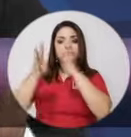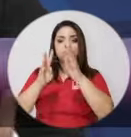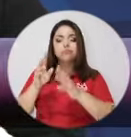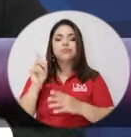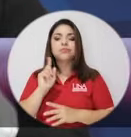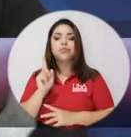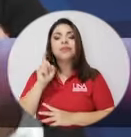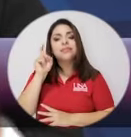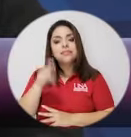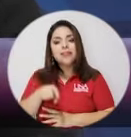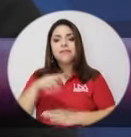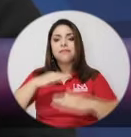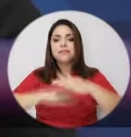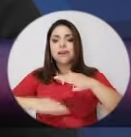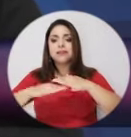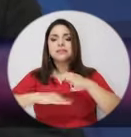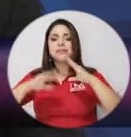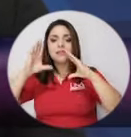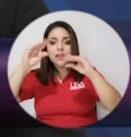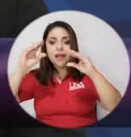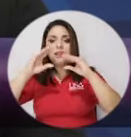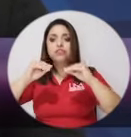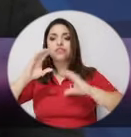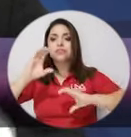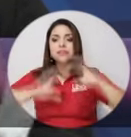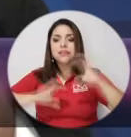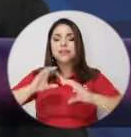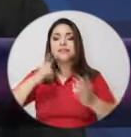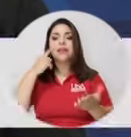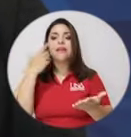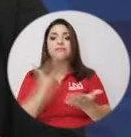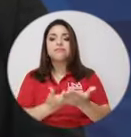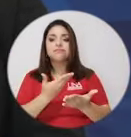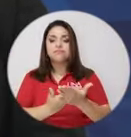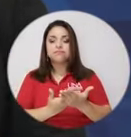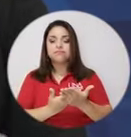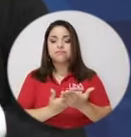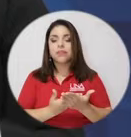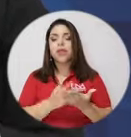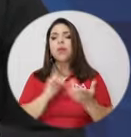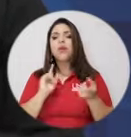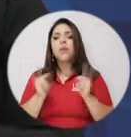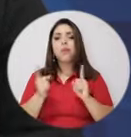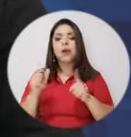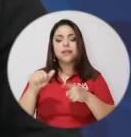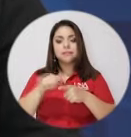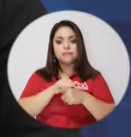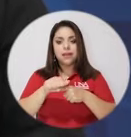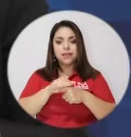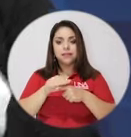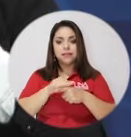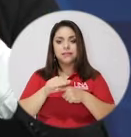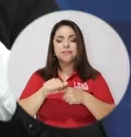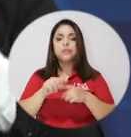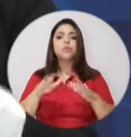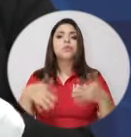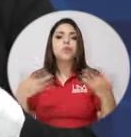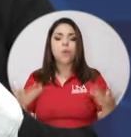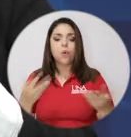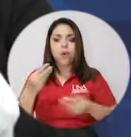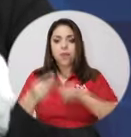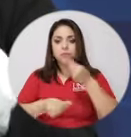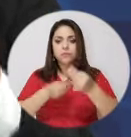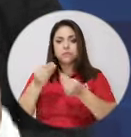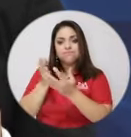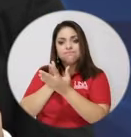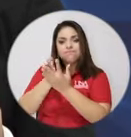puede basar en ocurrencias o en modas, debe basarse en datos, debe basarse en ciencia, debe basarse en evidencia. cuáles son el